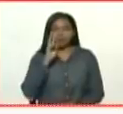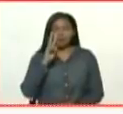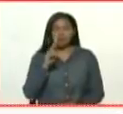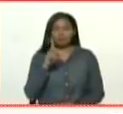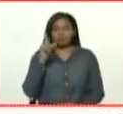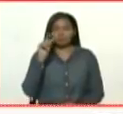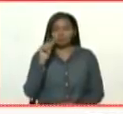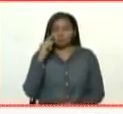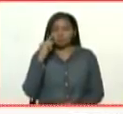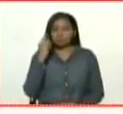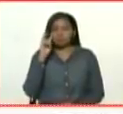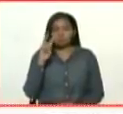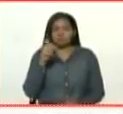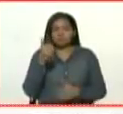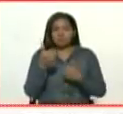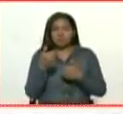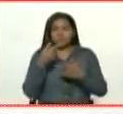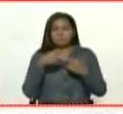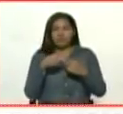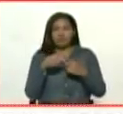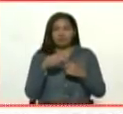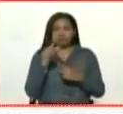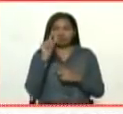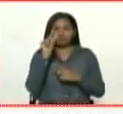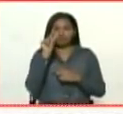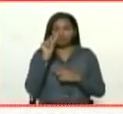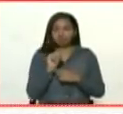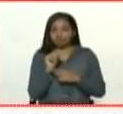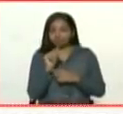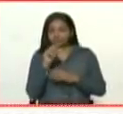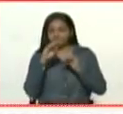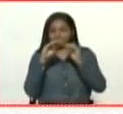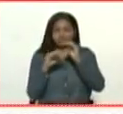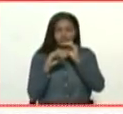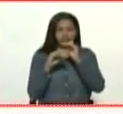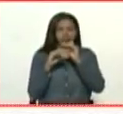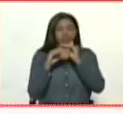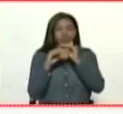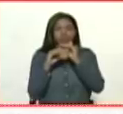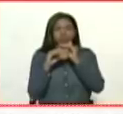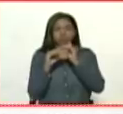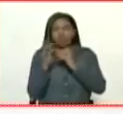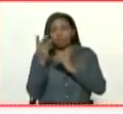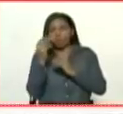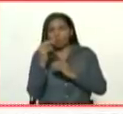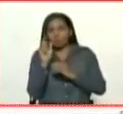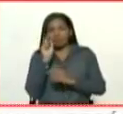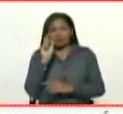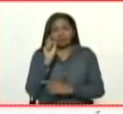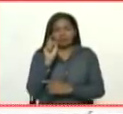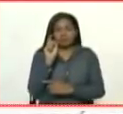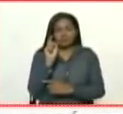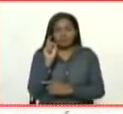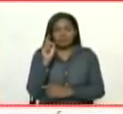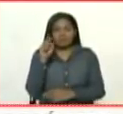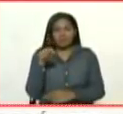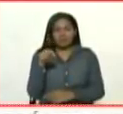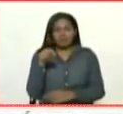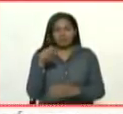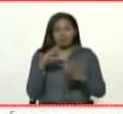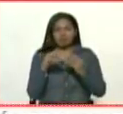suena bien, está muy, pero muy por debajo de las necesidades y